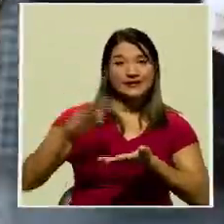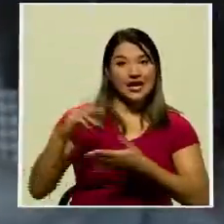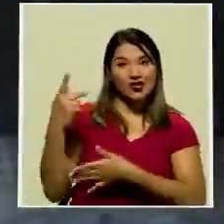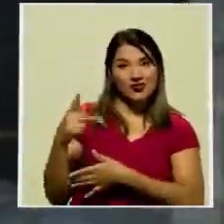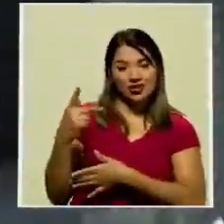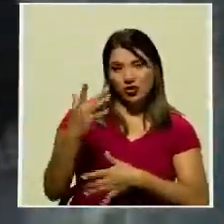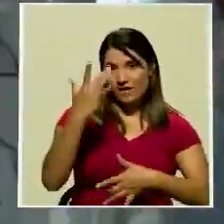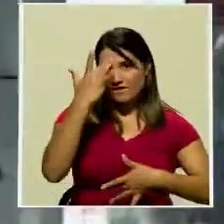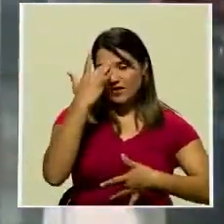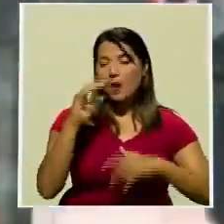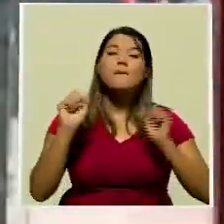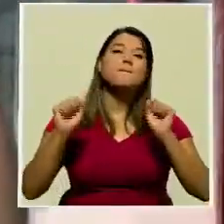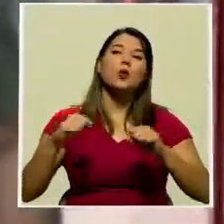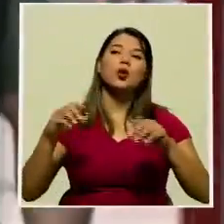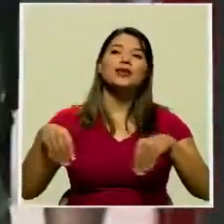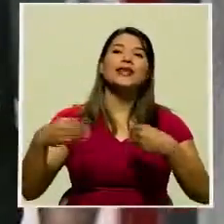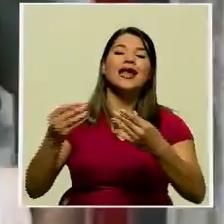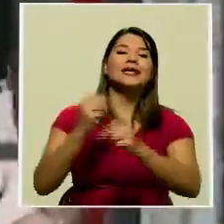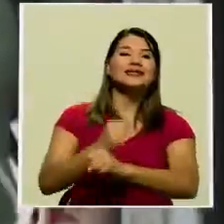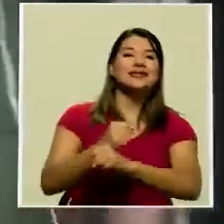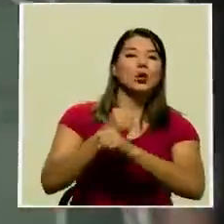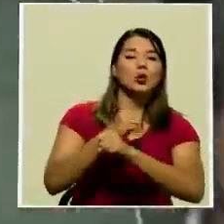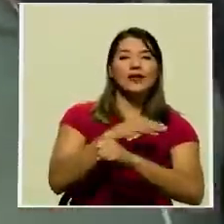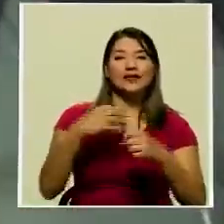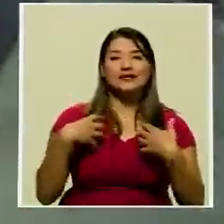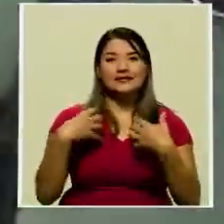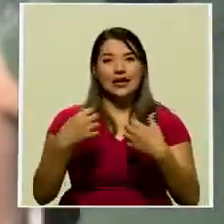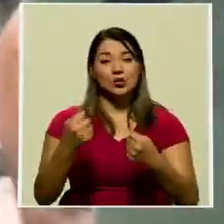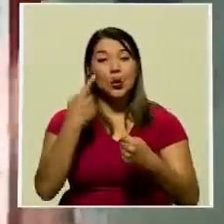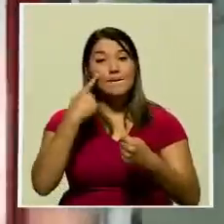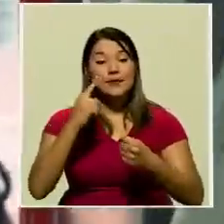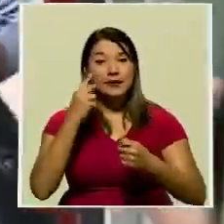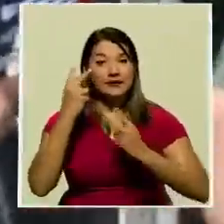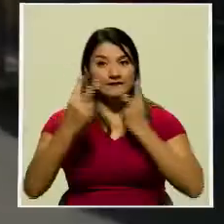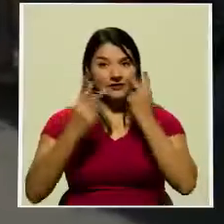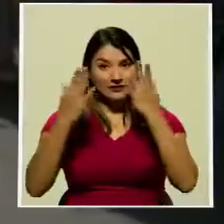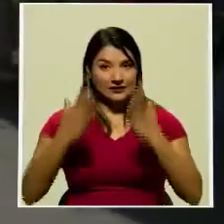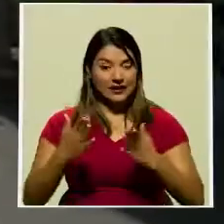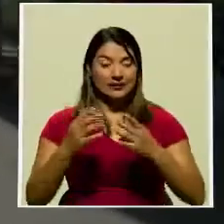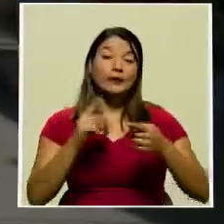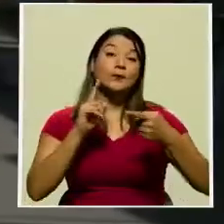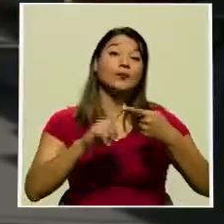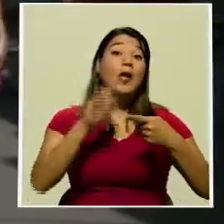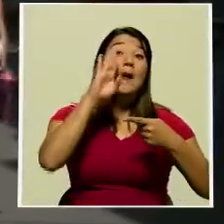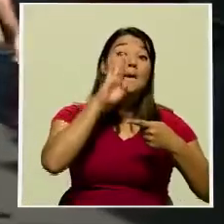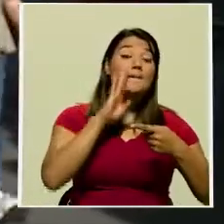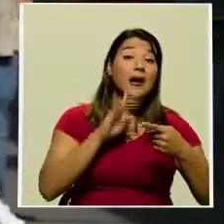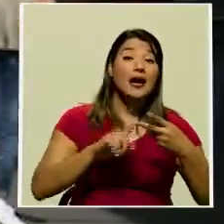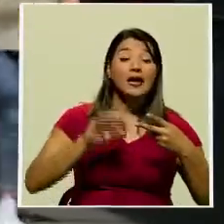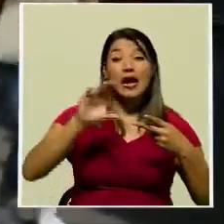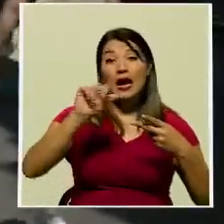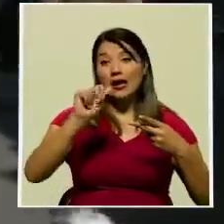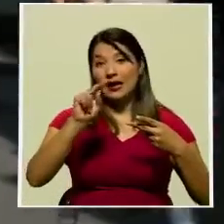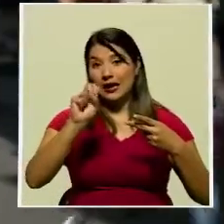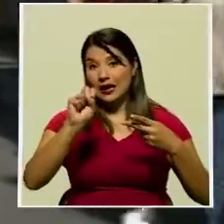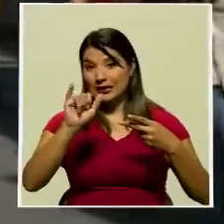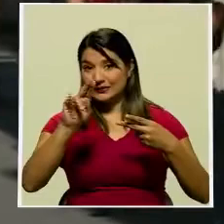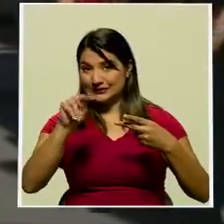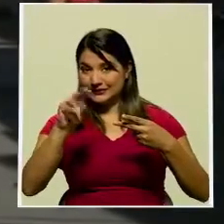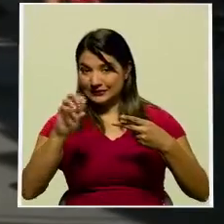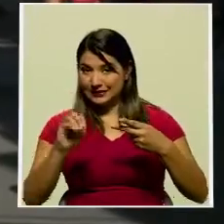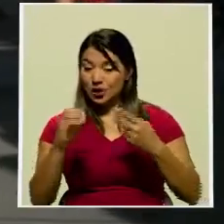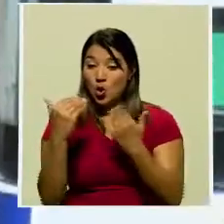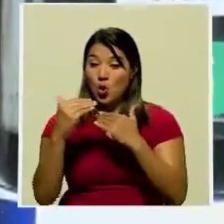contagio y garantizar la seguridad y salud de los visitantes, mientras que bares y casinos mantendrán su aforo al